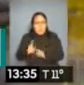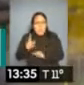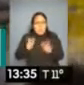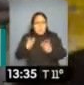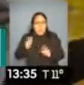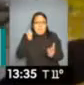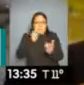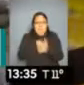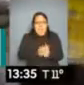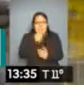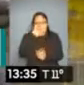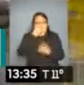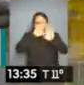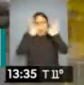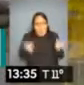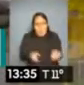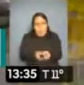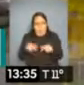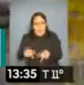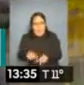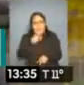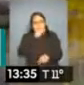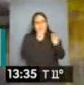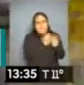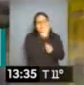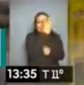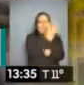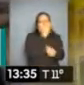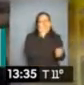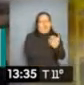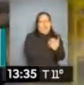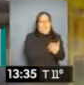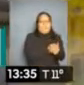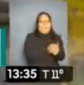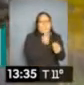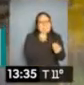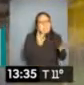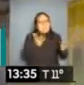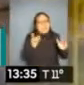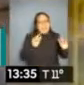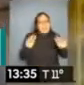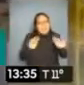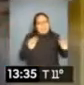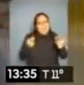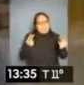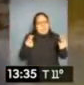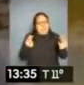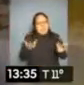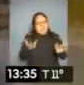con el pago de una cubierta, ellos compran cuatro. Esa es la relación que se está haciendo, que hacen ellos.